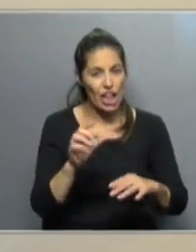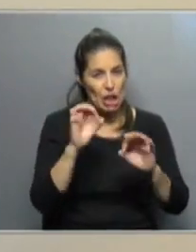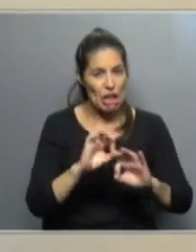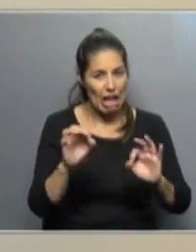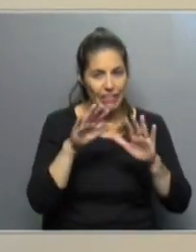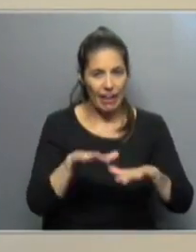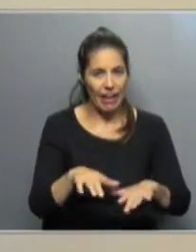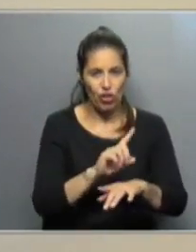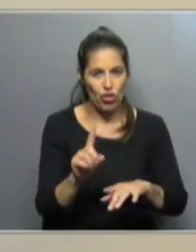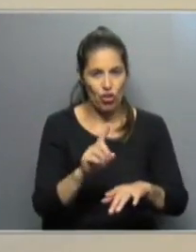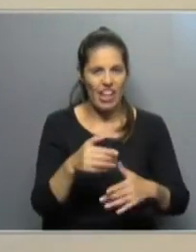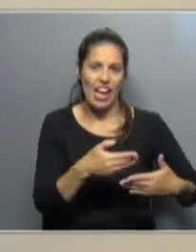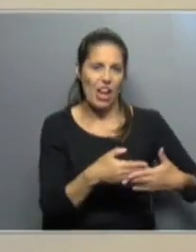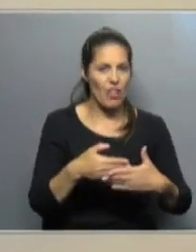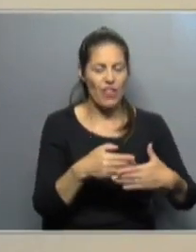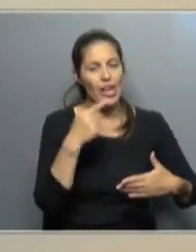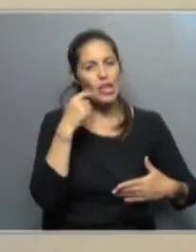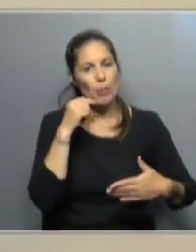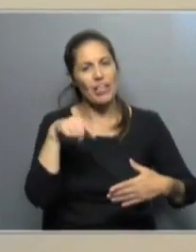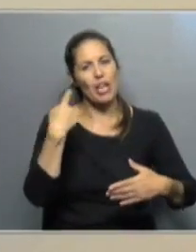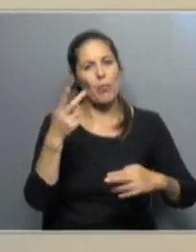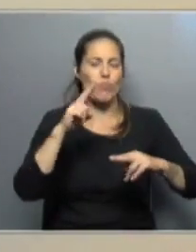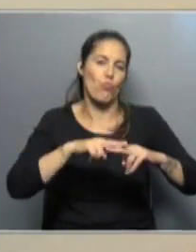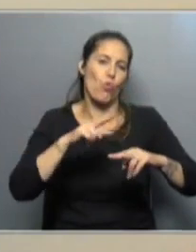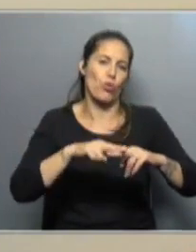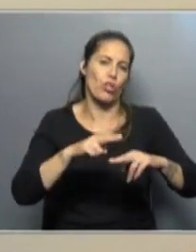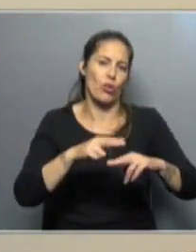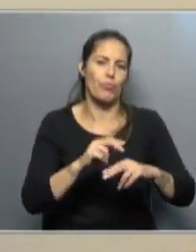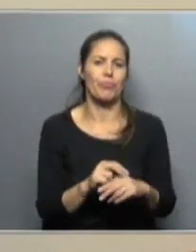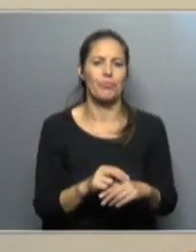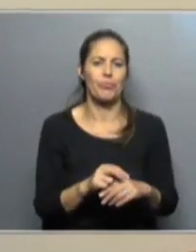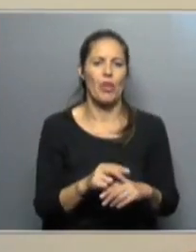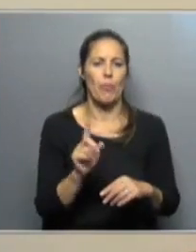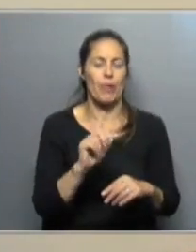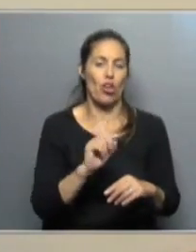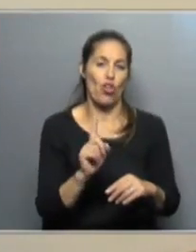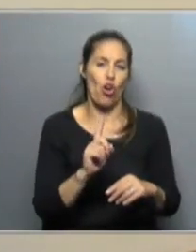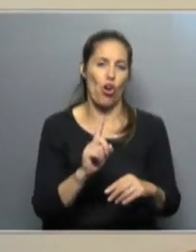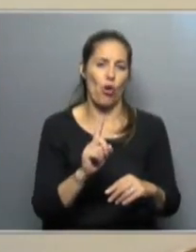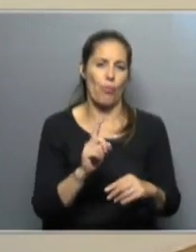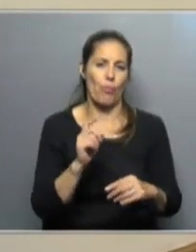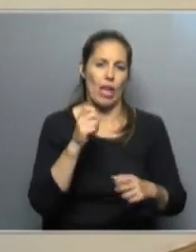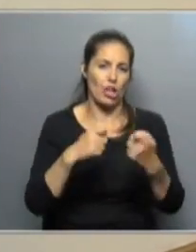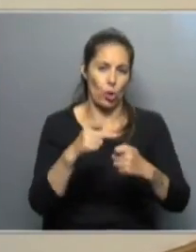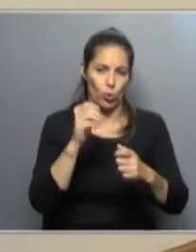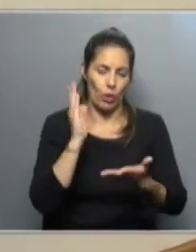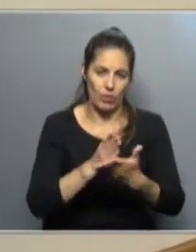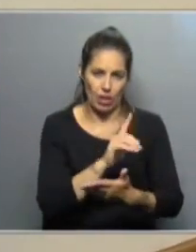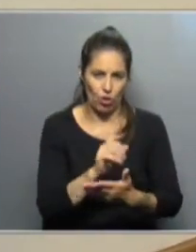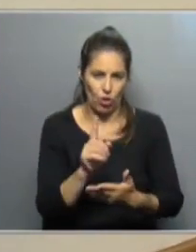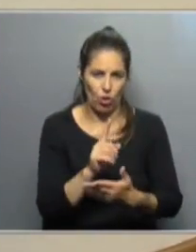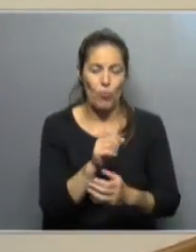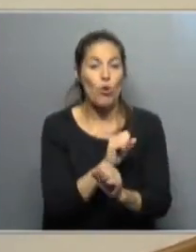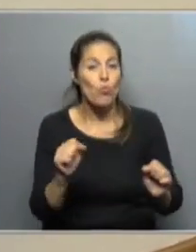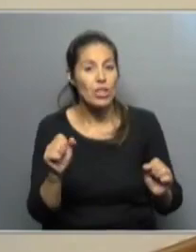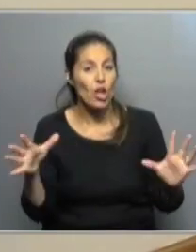más chiquito, y el padre que después murió de... Pero no en manos de las torturas. ¿Vos no tuviste posibilidad de conectarte